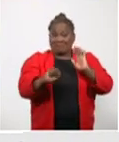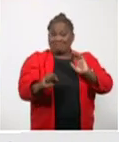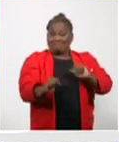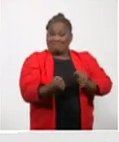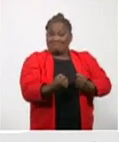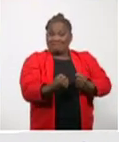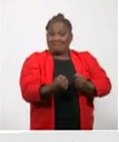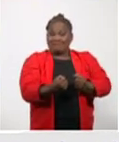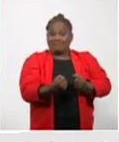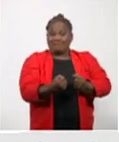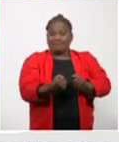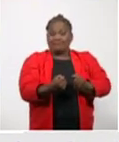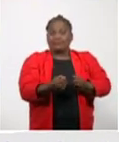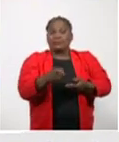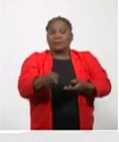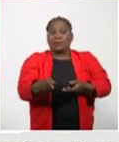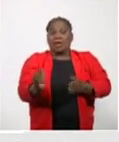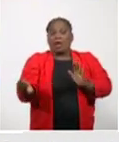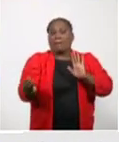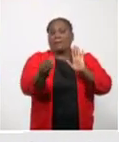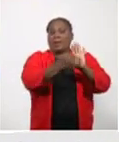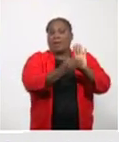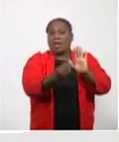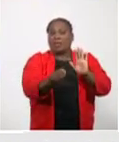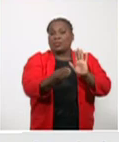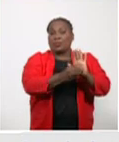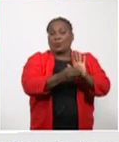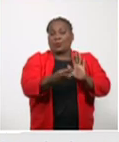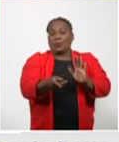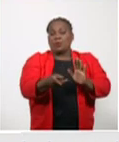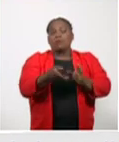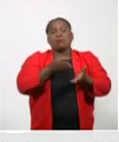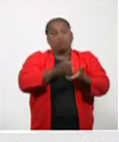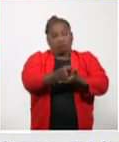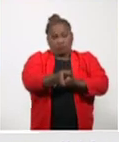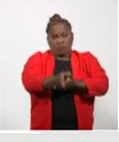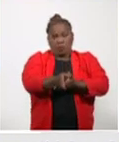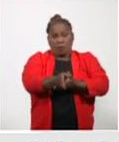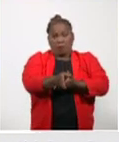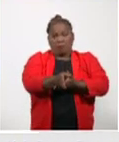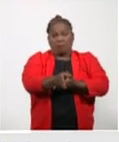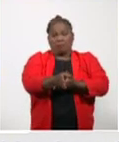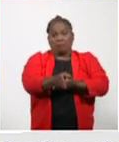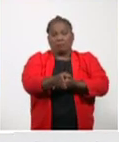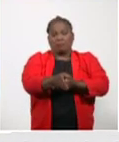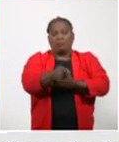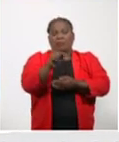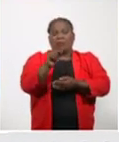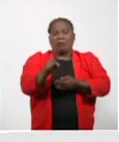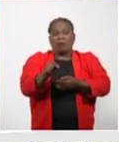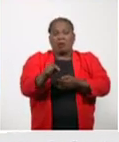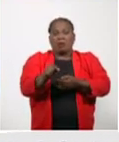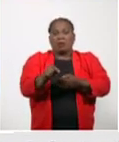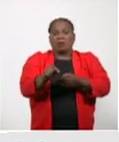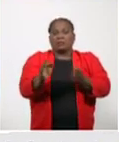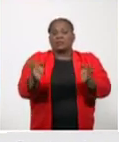que se están aplicando y que se van a seguir incrementando, los cierres de